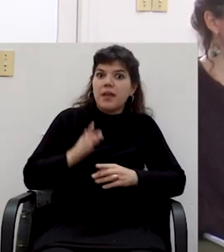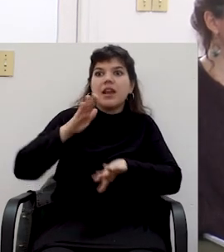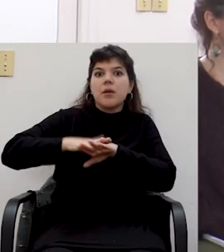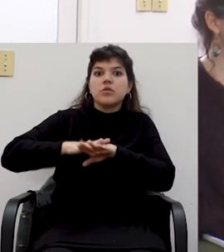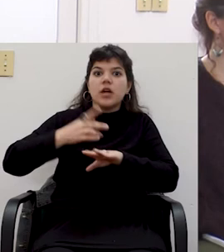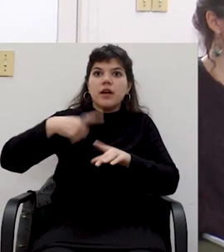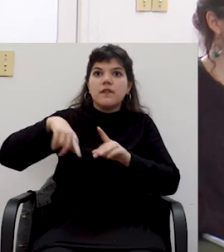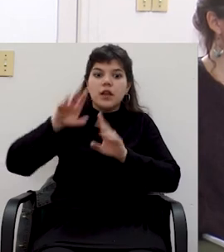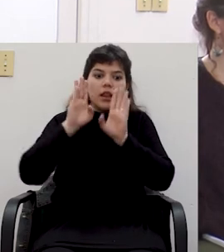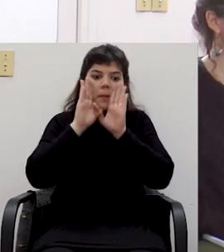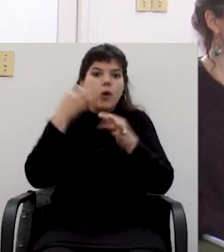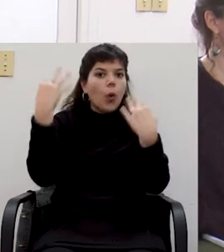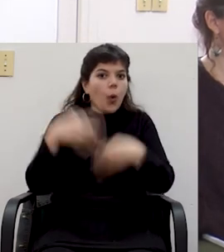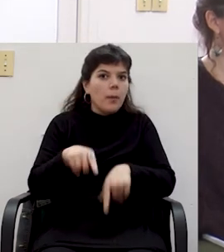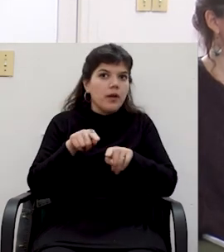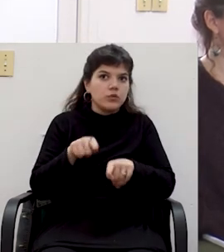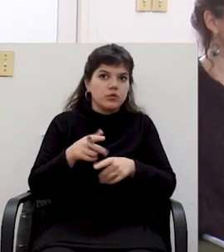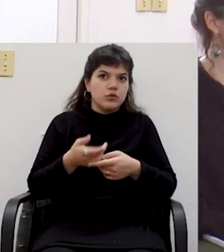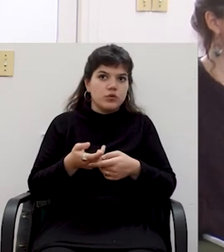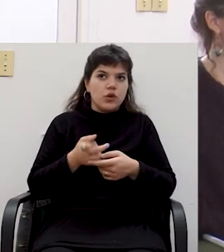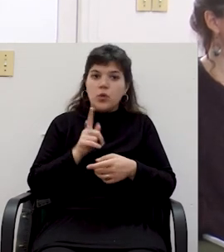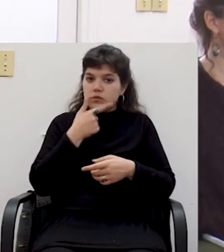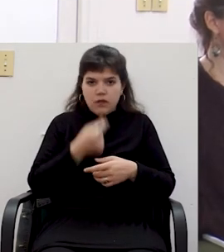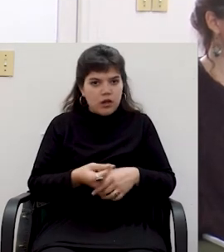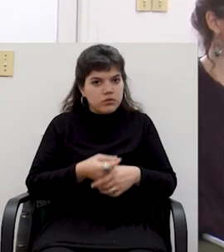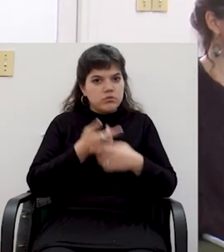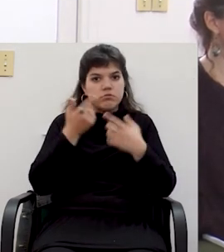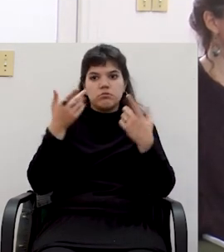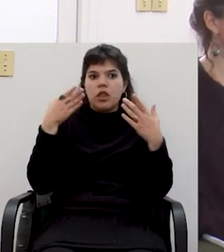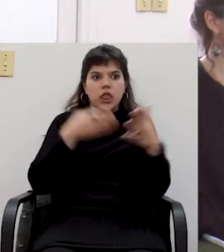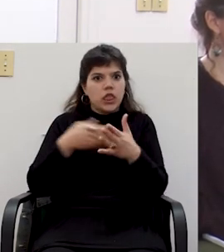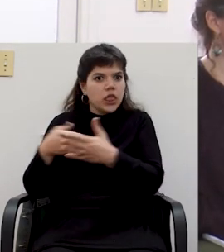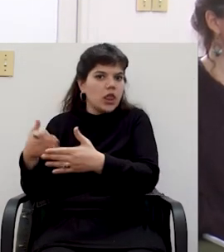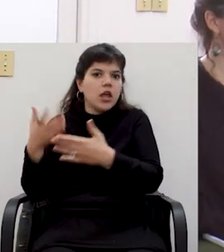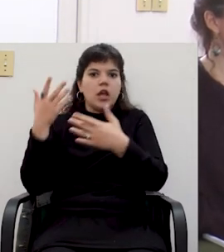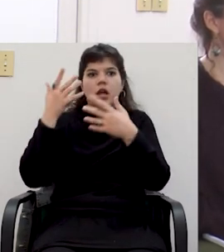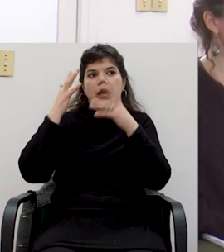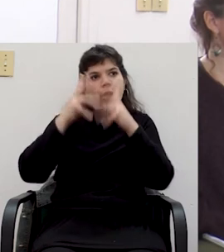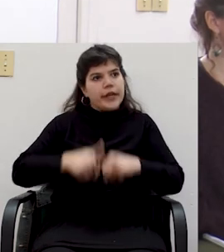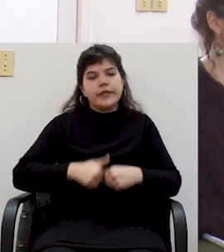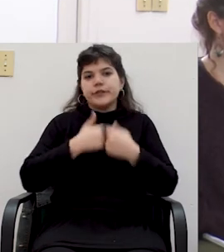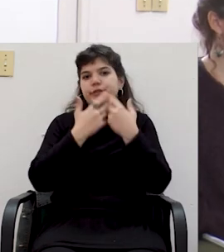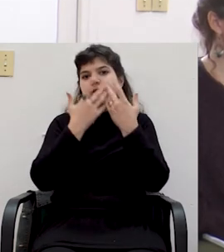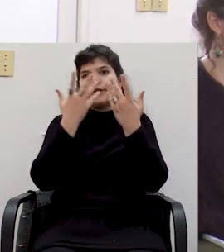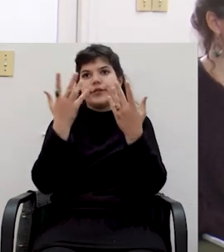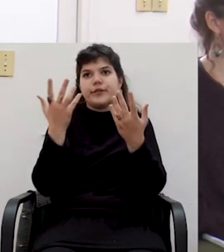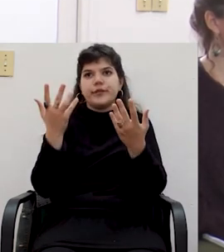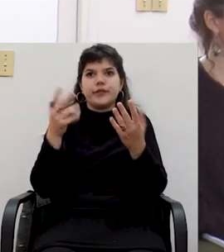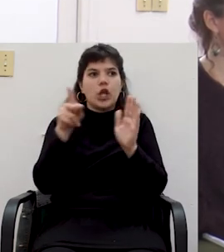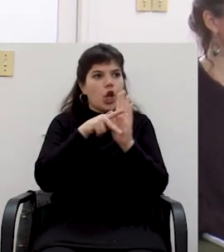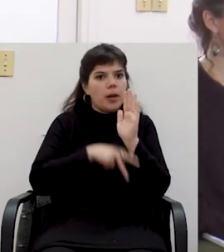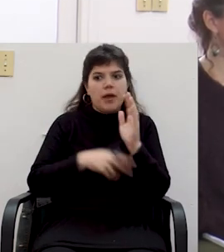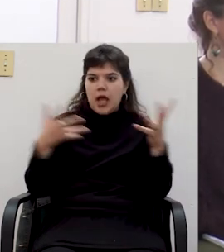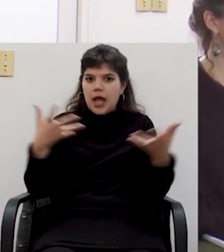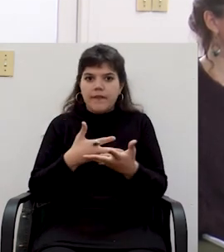obligaciones para cumplir. No es fácil, las barreras en la gestión, en las normativas